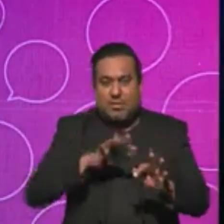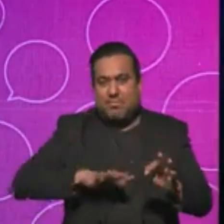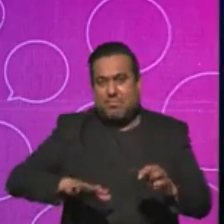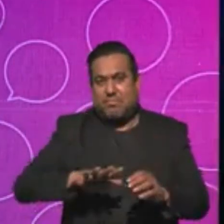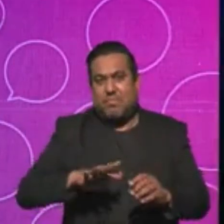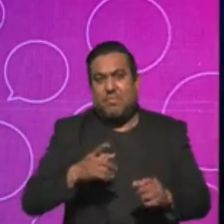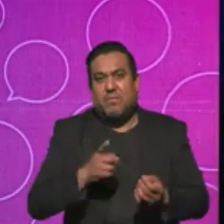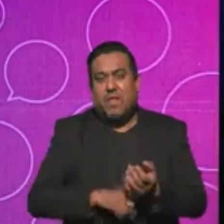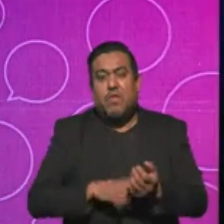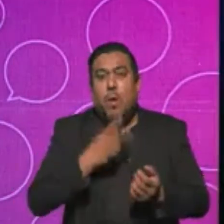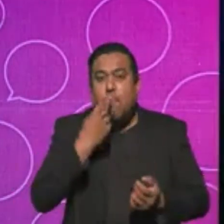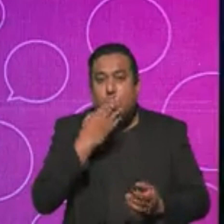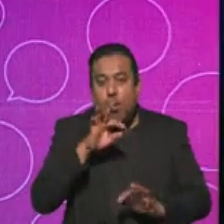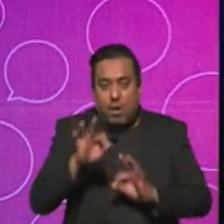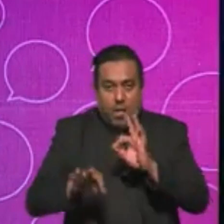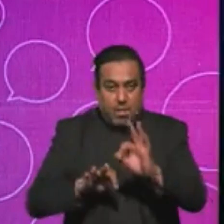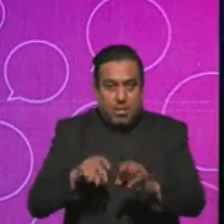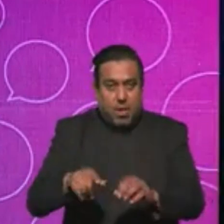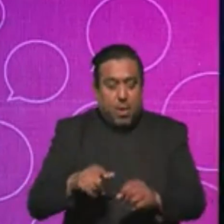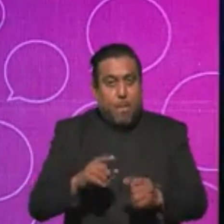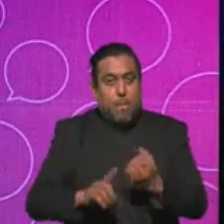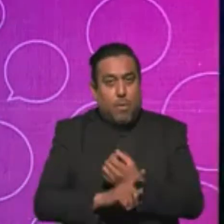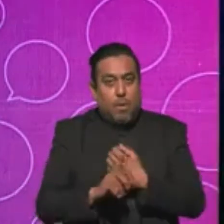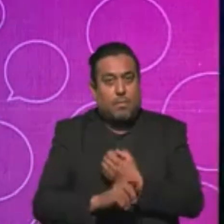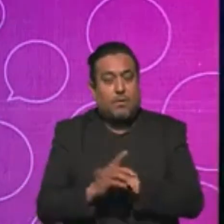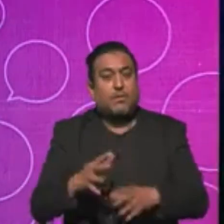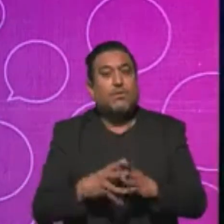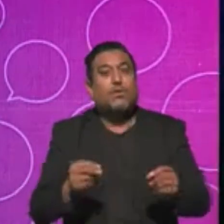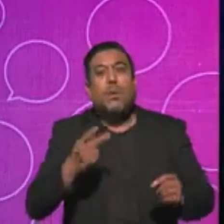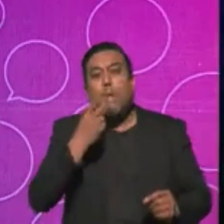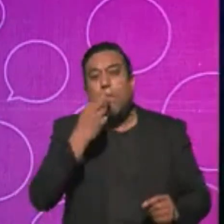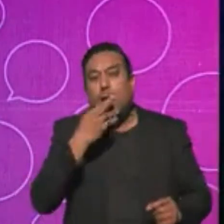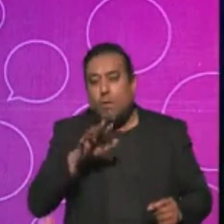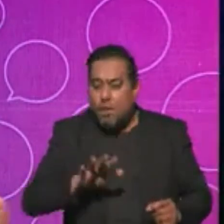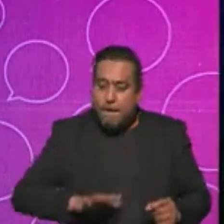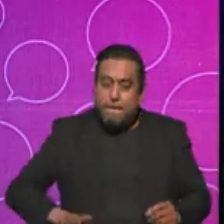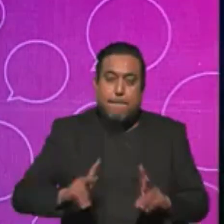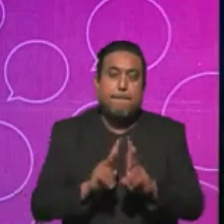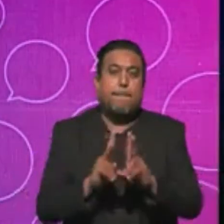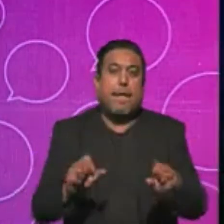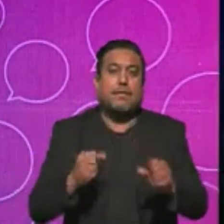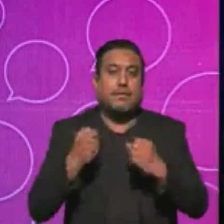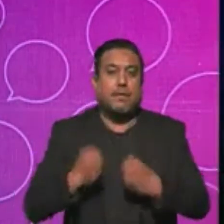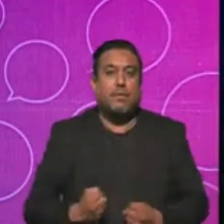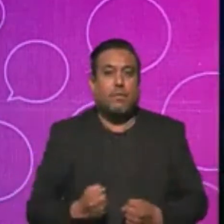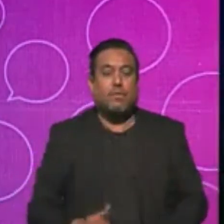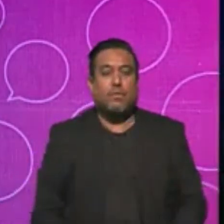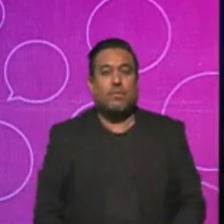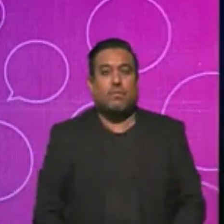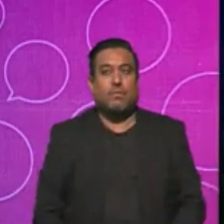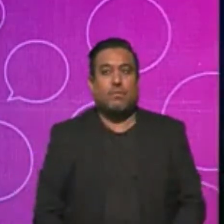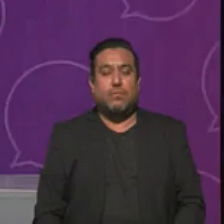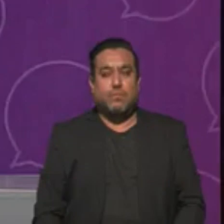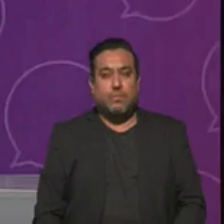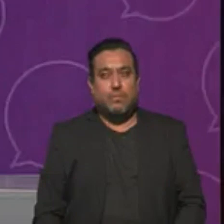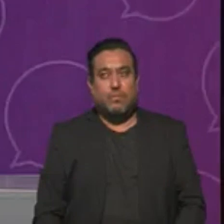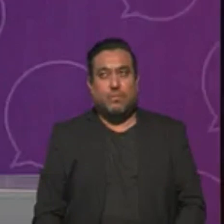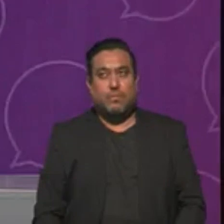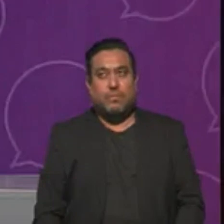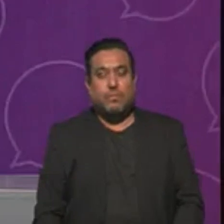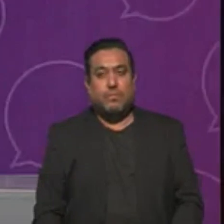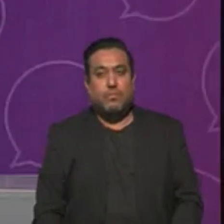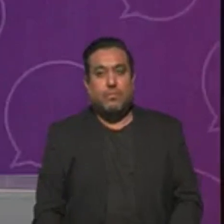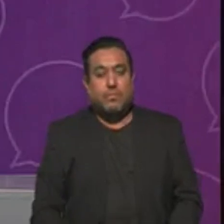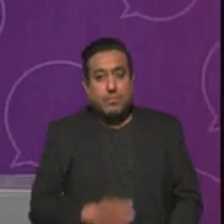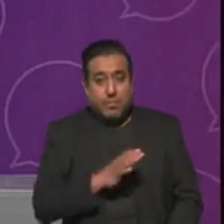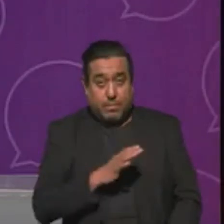los problemas de raíz para que tú yo y nuestras familias vivan en paz y vivan seguros Gracias